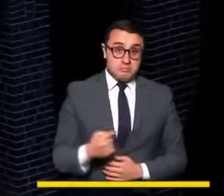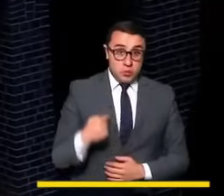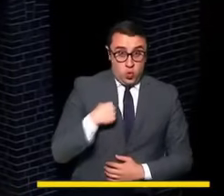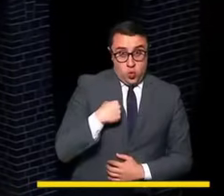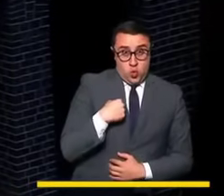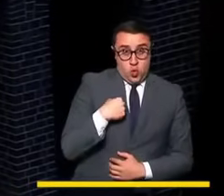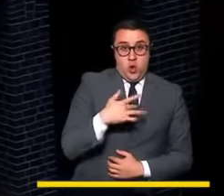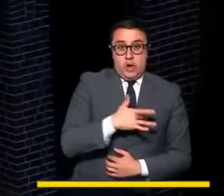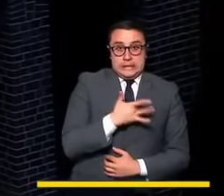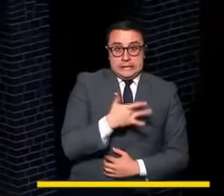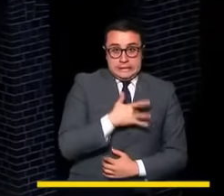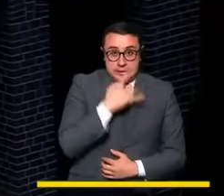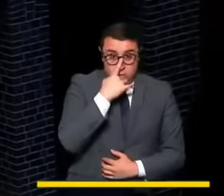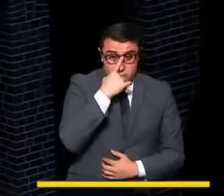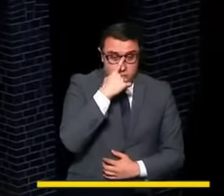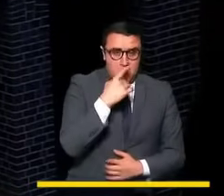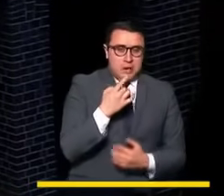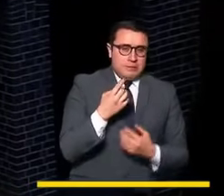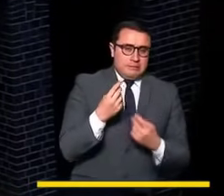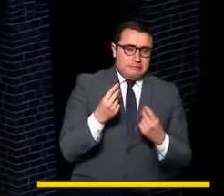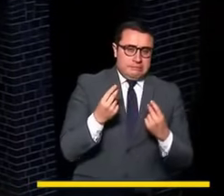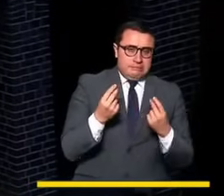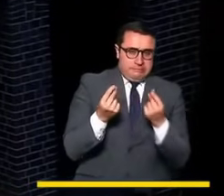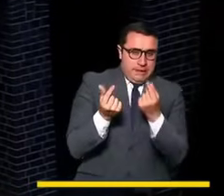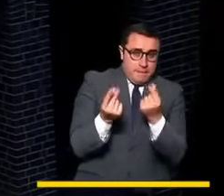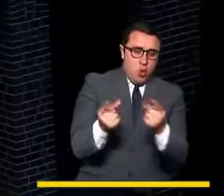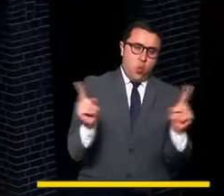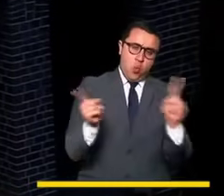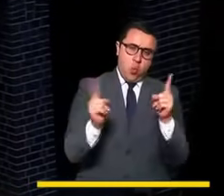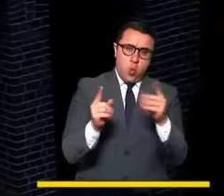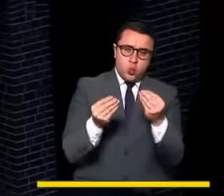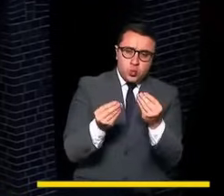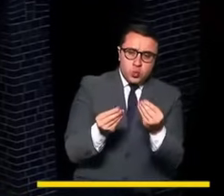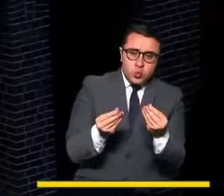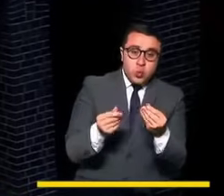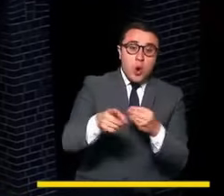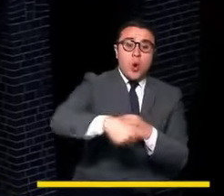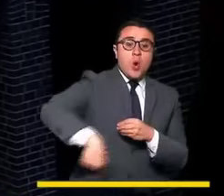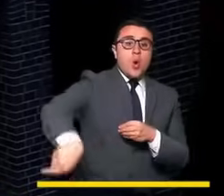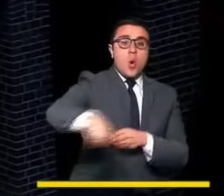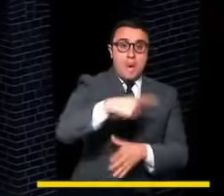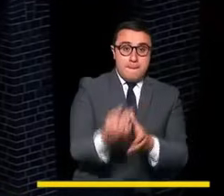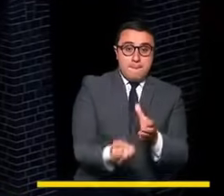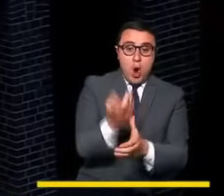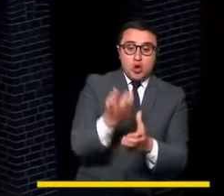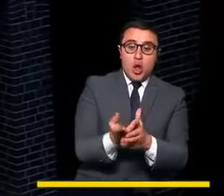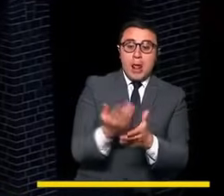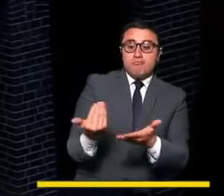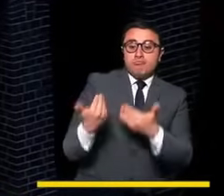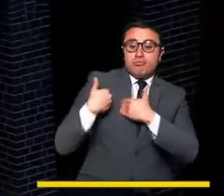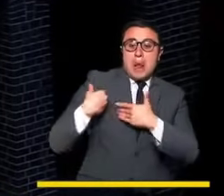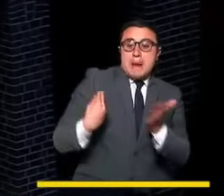muy, muy rápidamente el costo al productor, como se llama en economía,